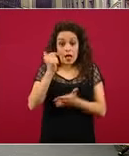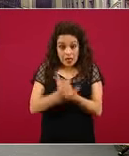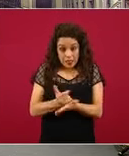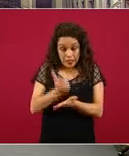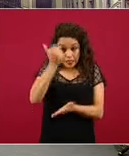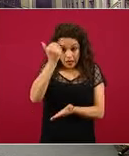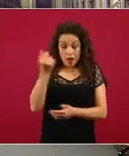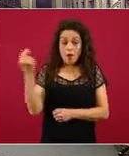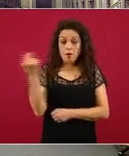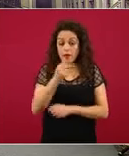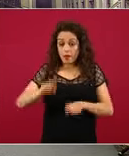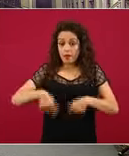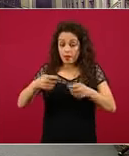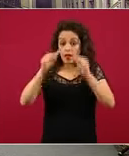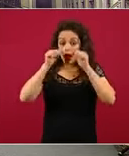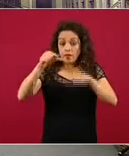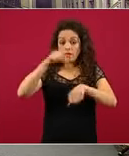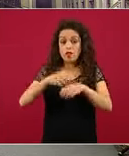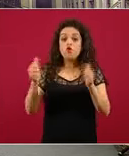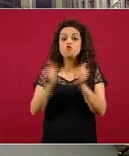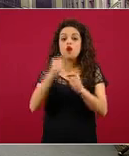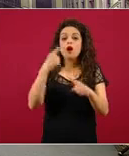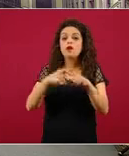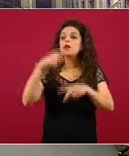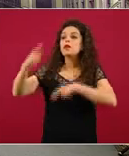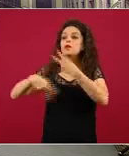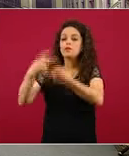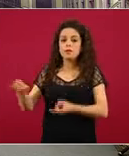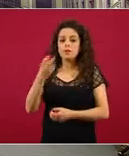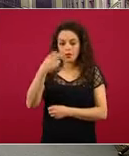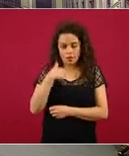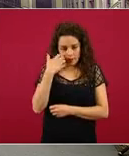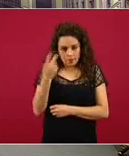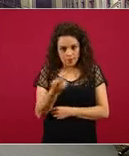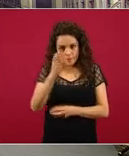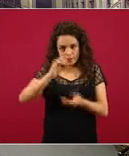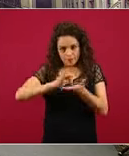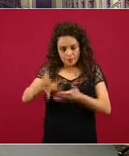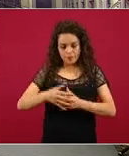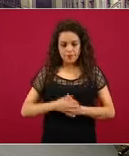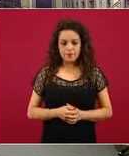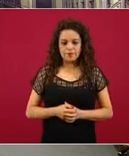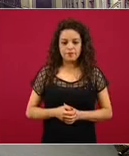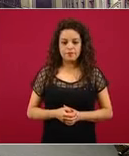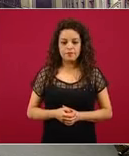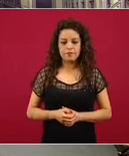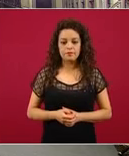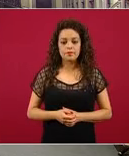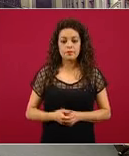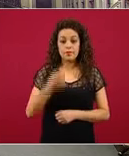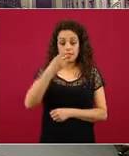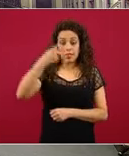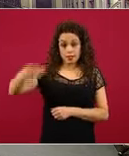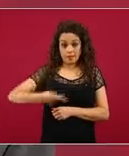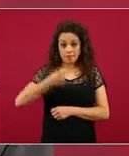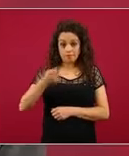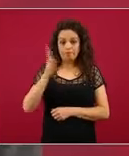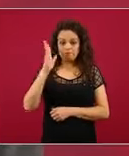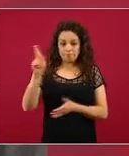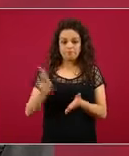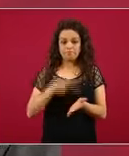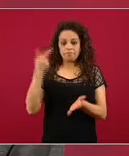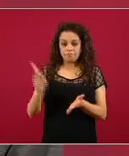requieren atención médica, con quién acudir? Eso sería mi pregunta. Muchísimas gracias. Muchas gracias. Esta es una pregunta que nos han hecho repetidamente